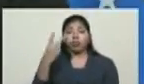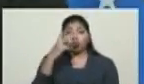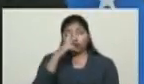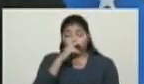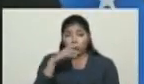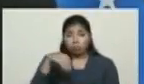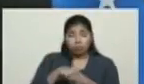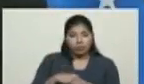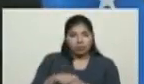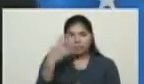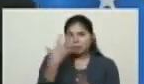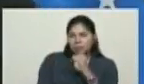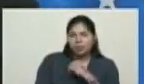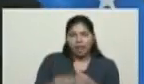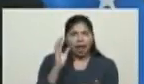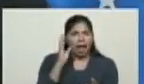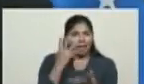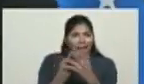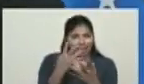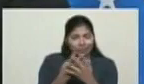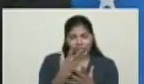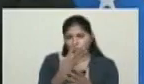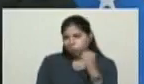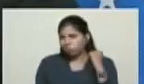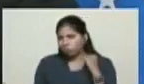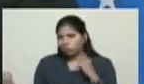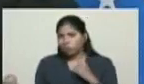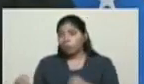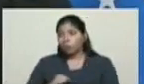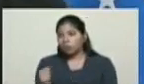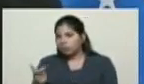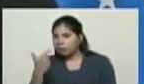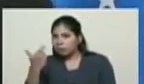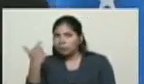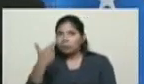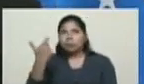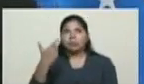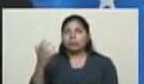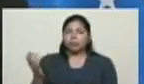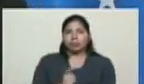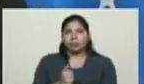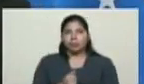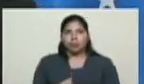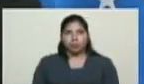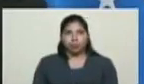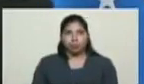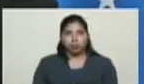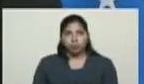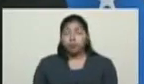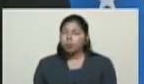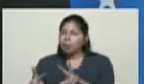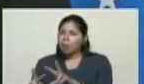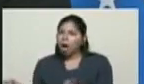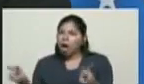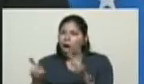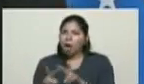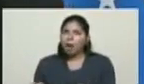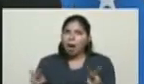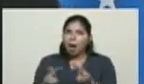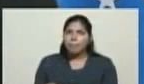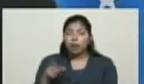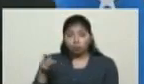2 años. Durante los interrogatorios y evidencia de interés criminalístico incautadas,